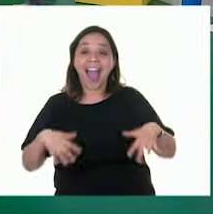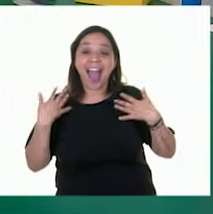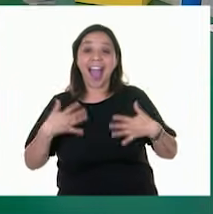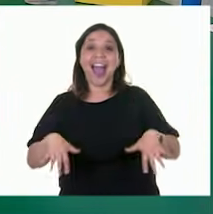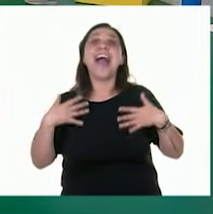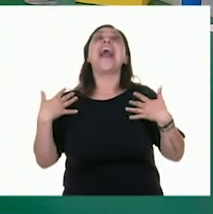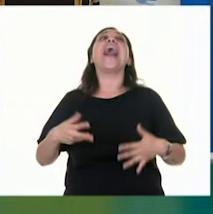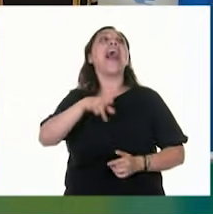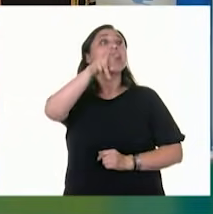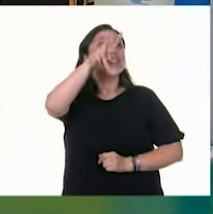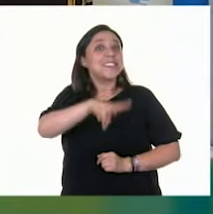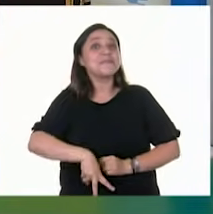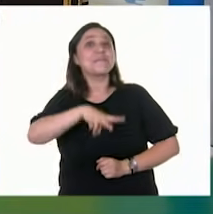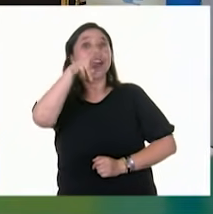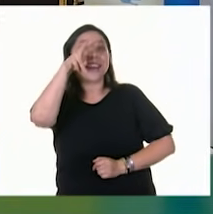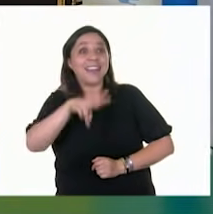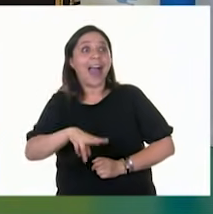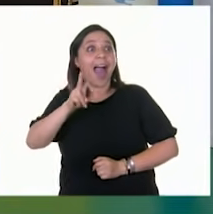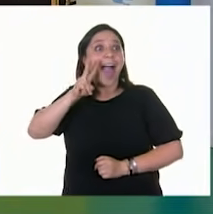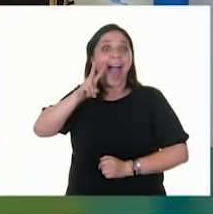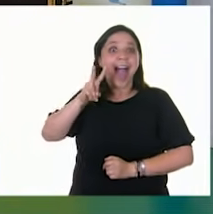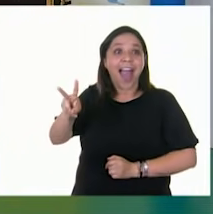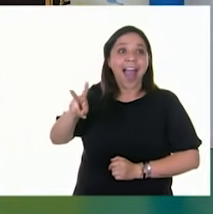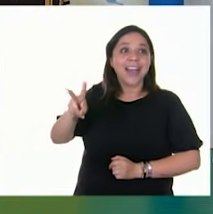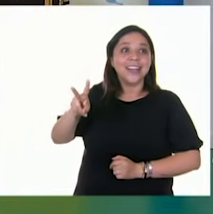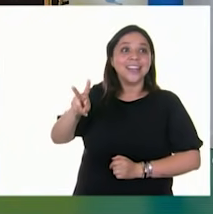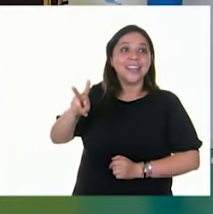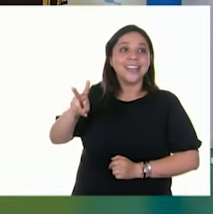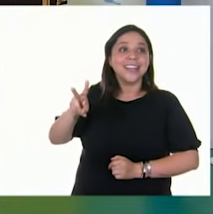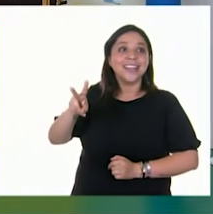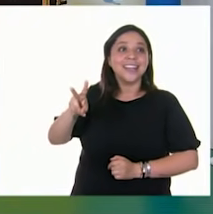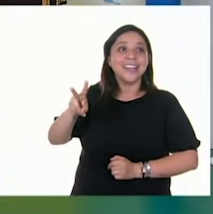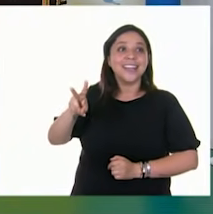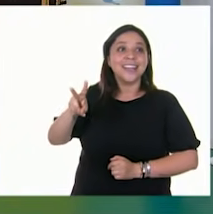Sí, es cierto. Miren nada más, niños y niñas.